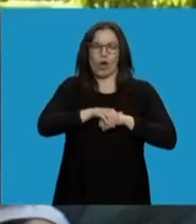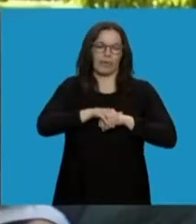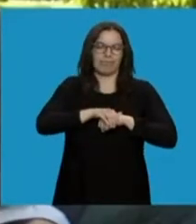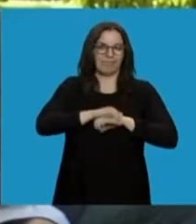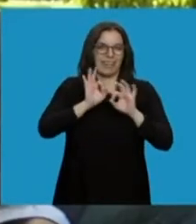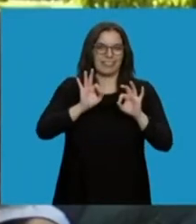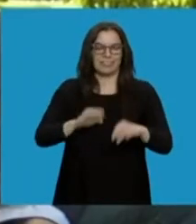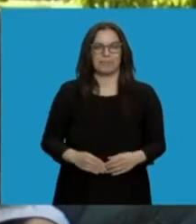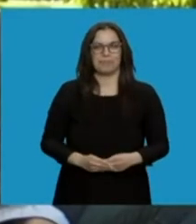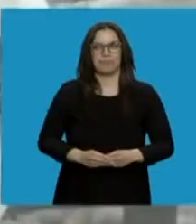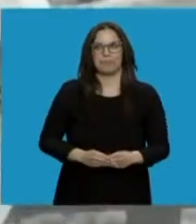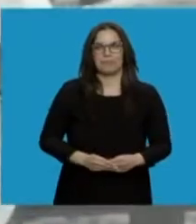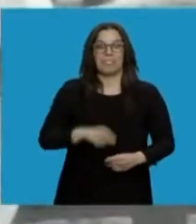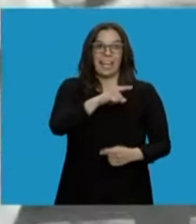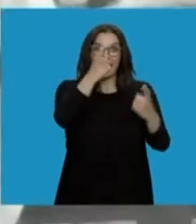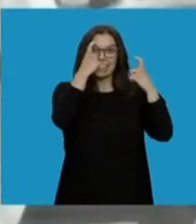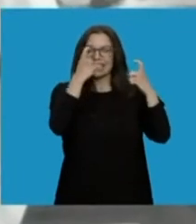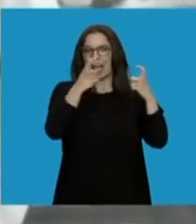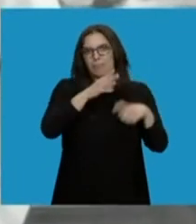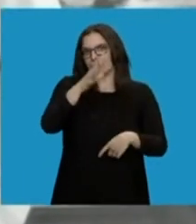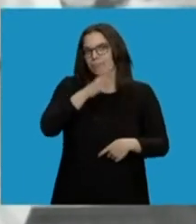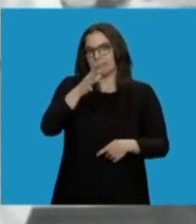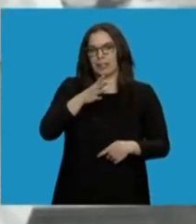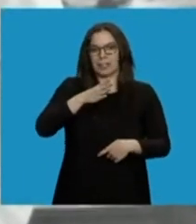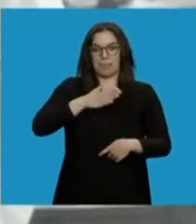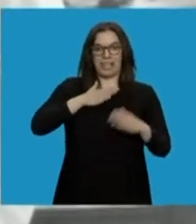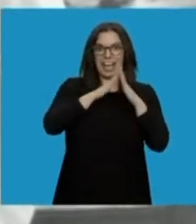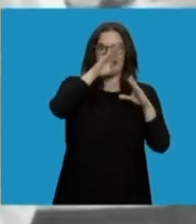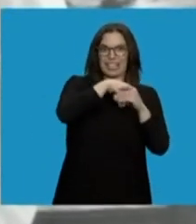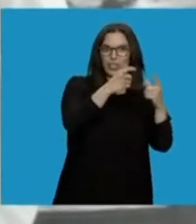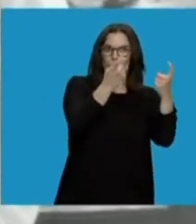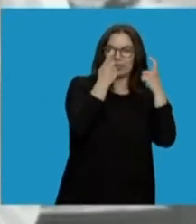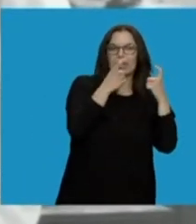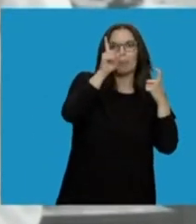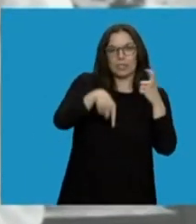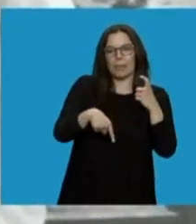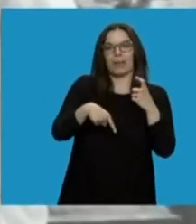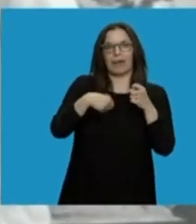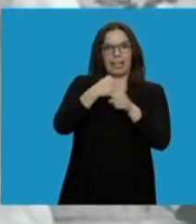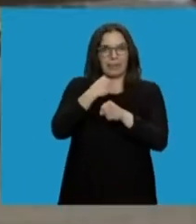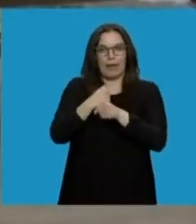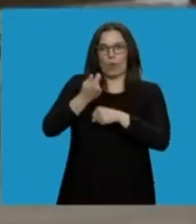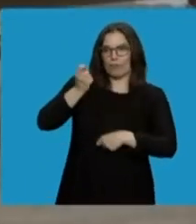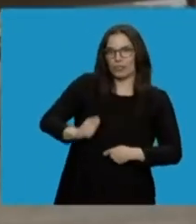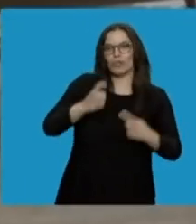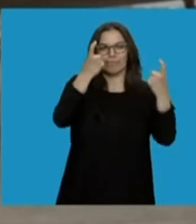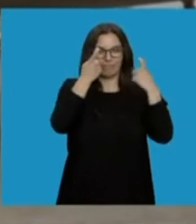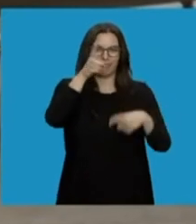sido una escuela, digamos, impagable. No solo una escuela de vida en casa, sino una escuela, digamos, laboral y profesional.